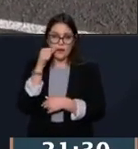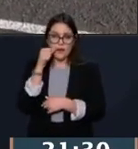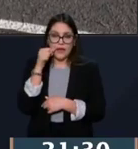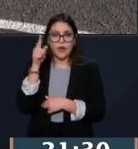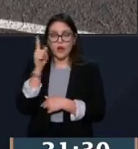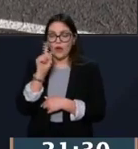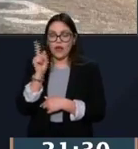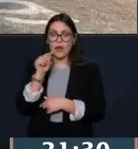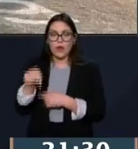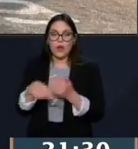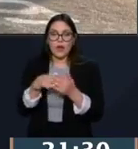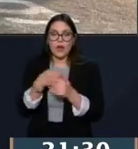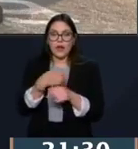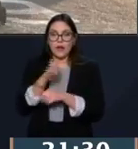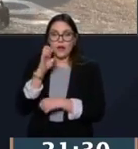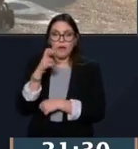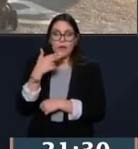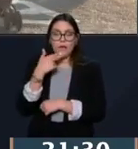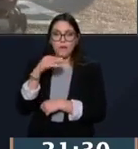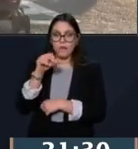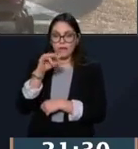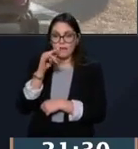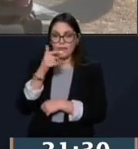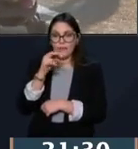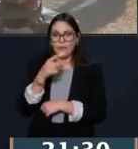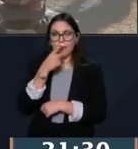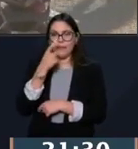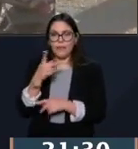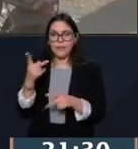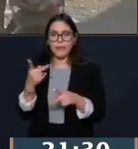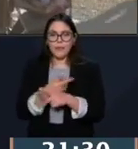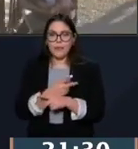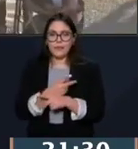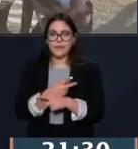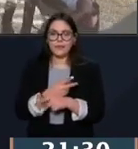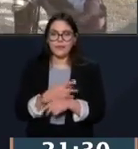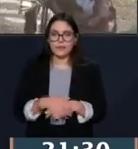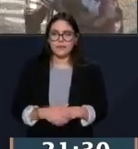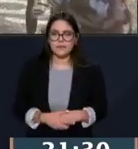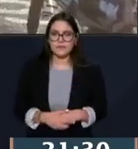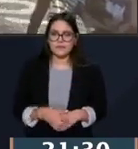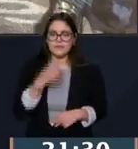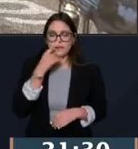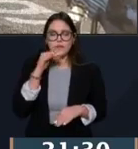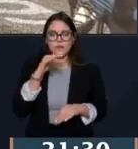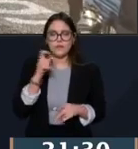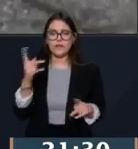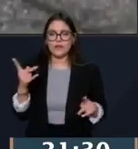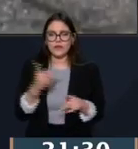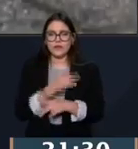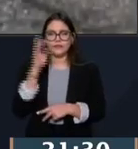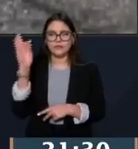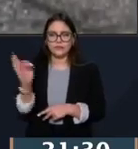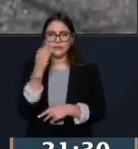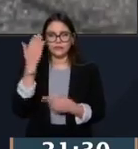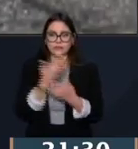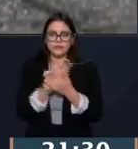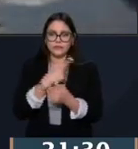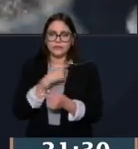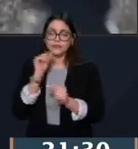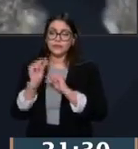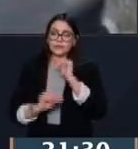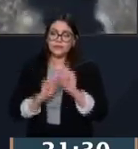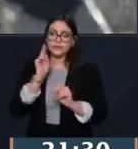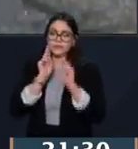de Chihuahua, María Eugenia Campos, en un golpeteo interesante respecto a la federación, que hay que empezar a ver